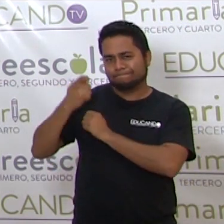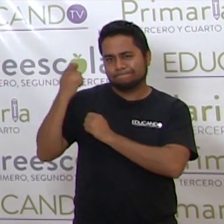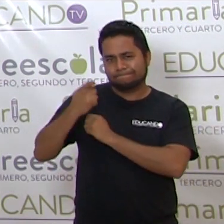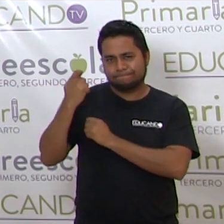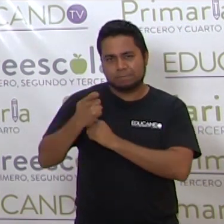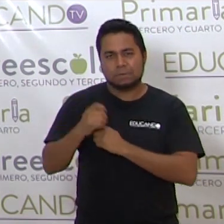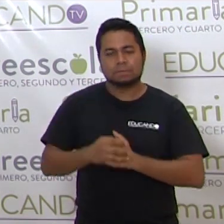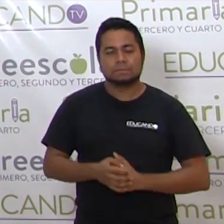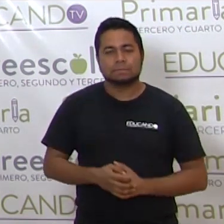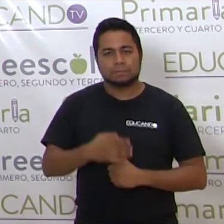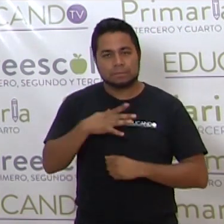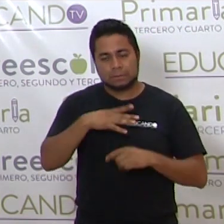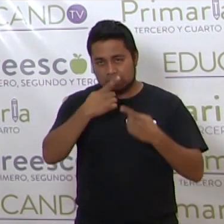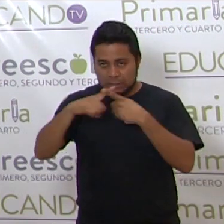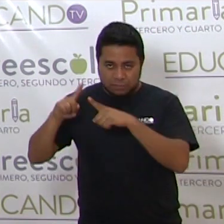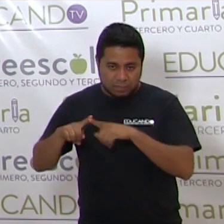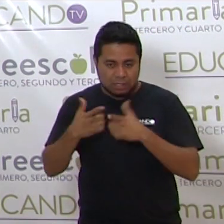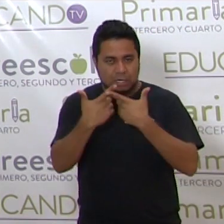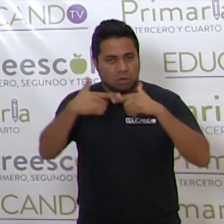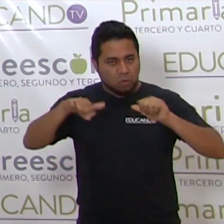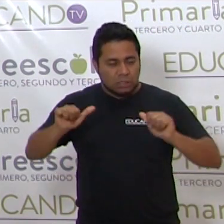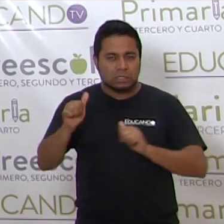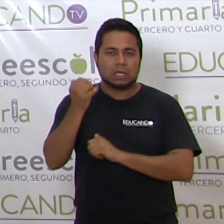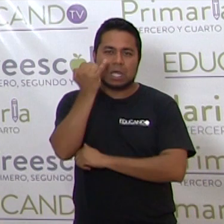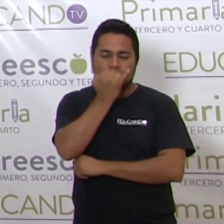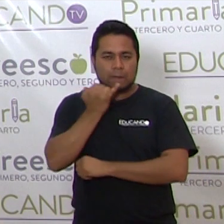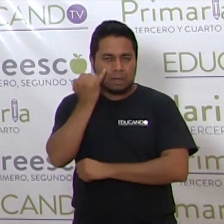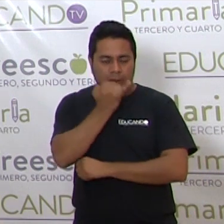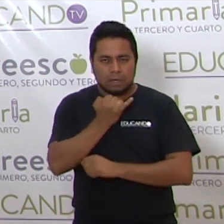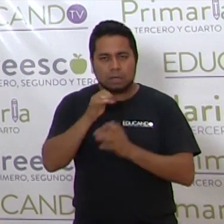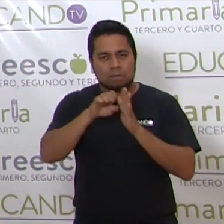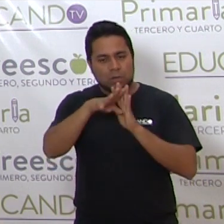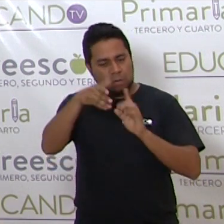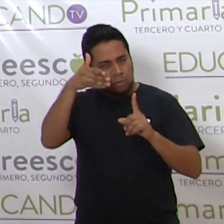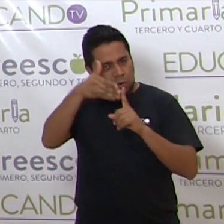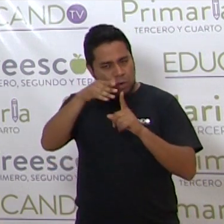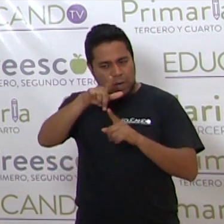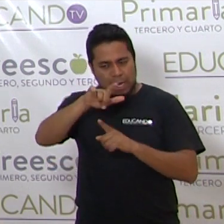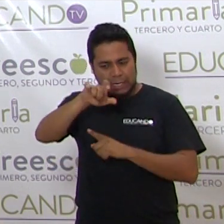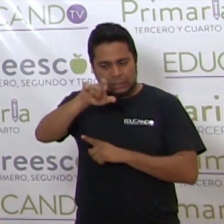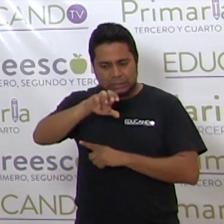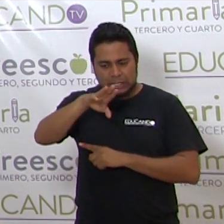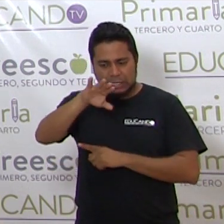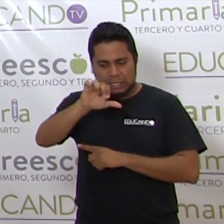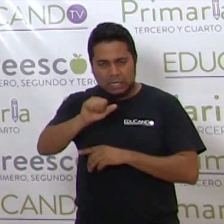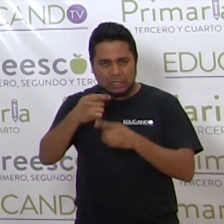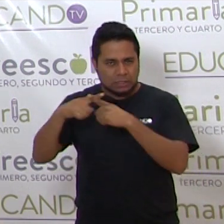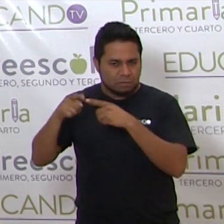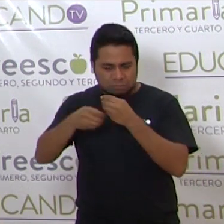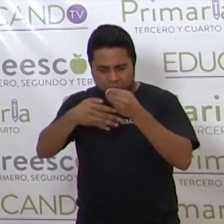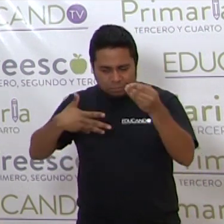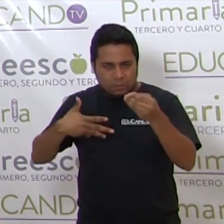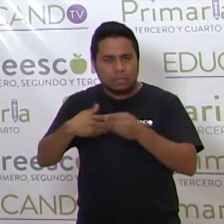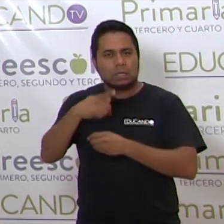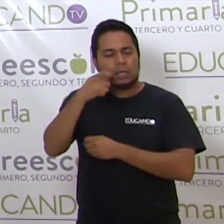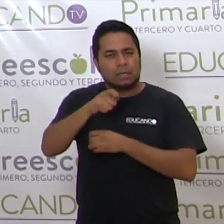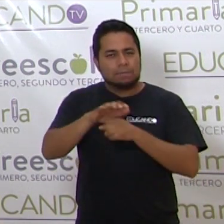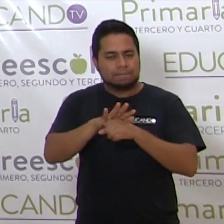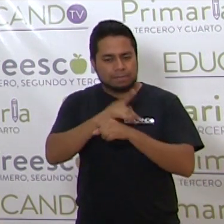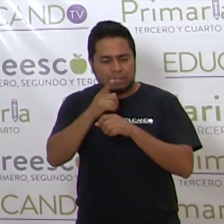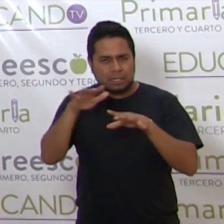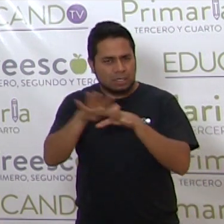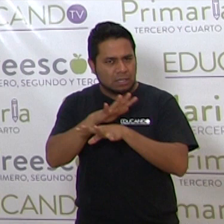vimos las variantes lingüísticas y en especial las variantes léxicas y vimos a qué se deben estas